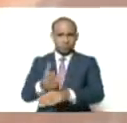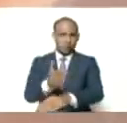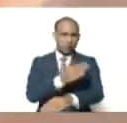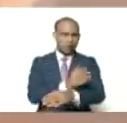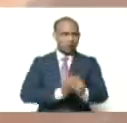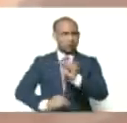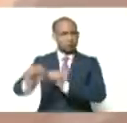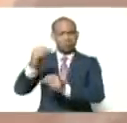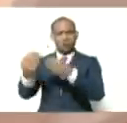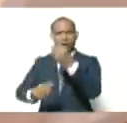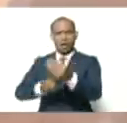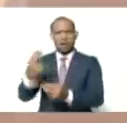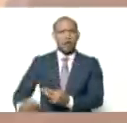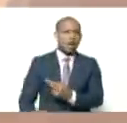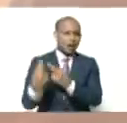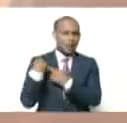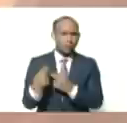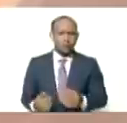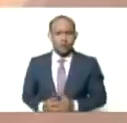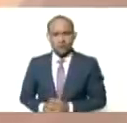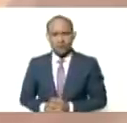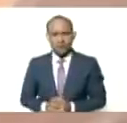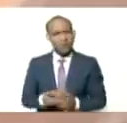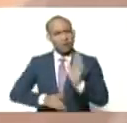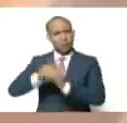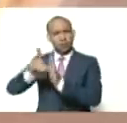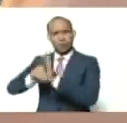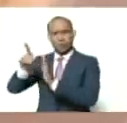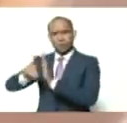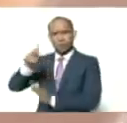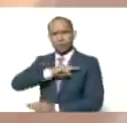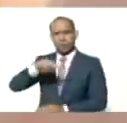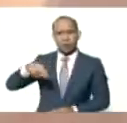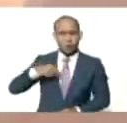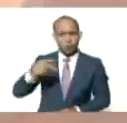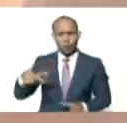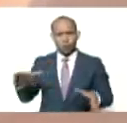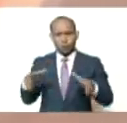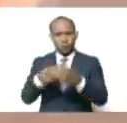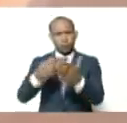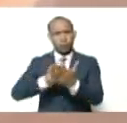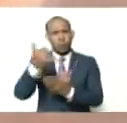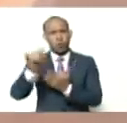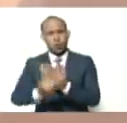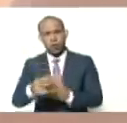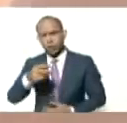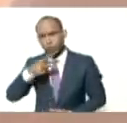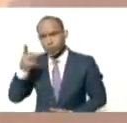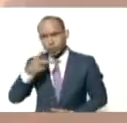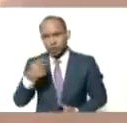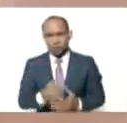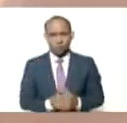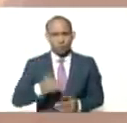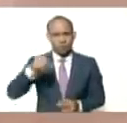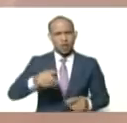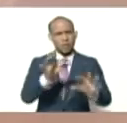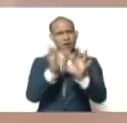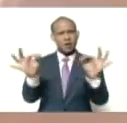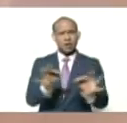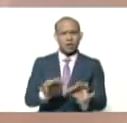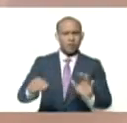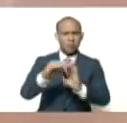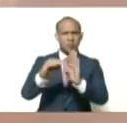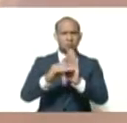desempeñen cabalmente sus responsabilidades en el desarrollo de nuestro proyecto político. De igual forma, aplicar las